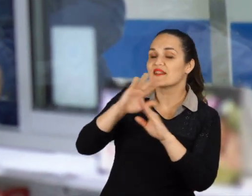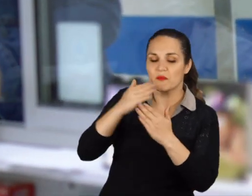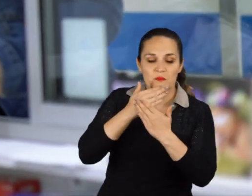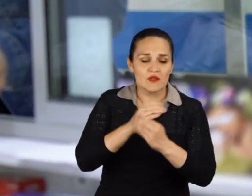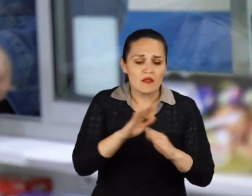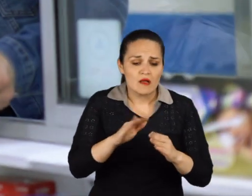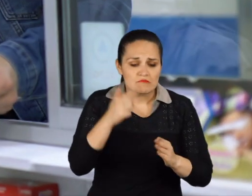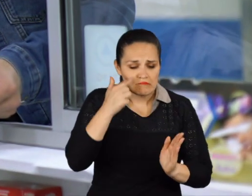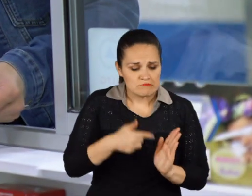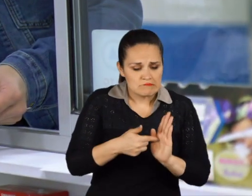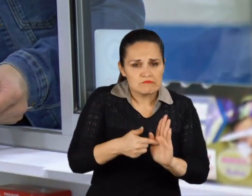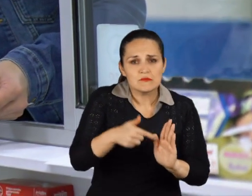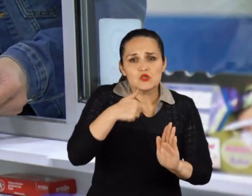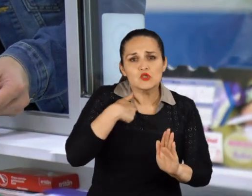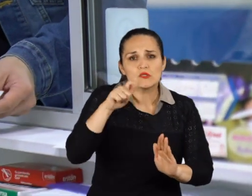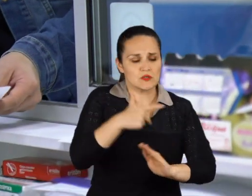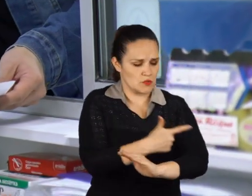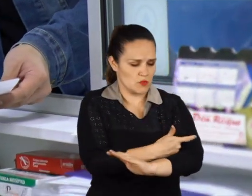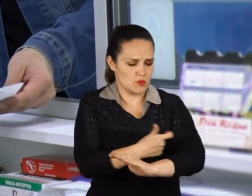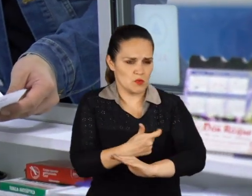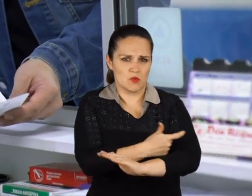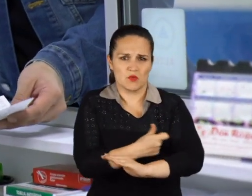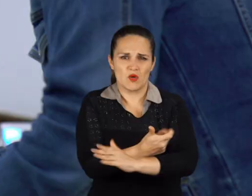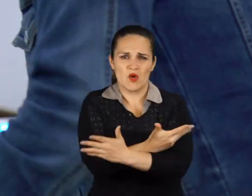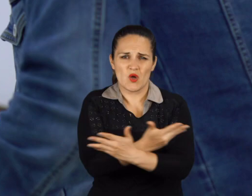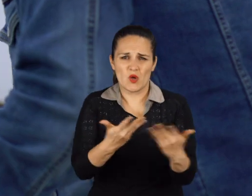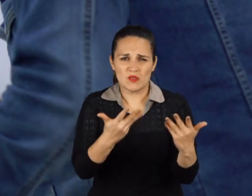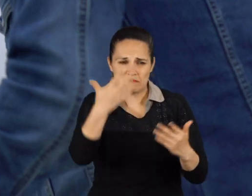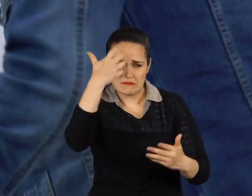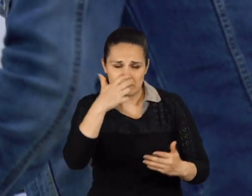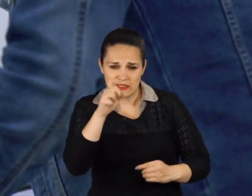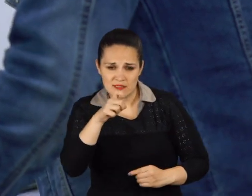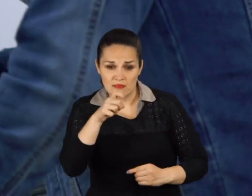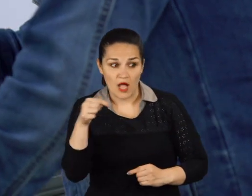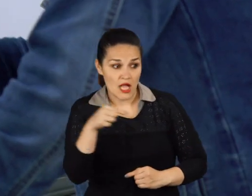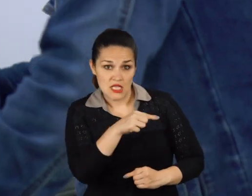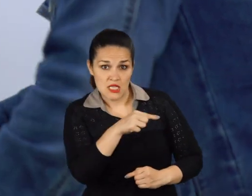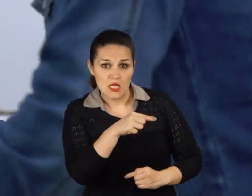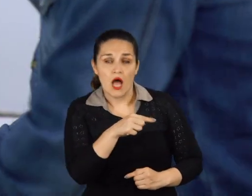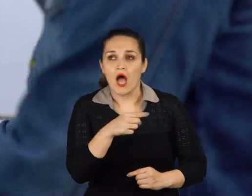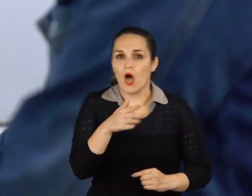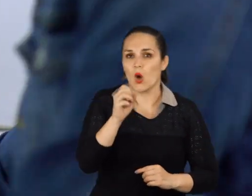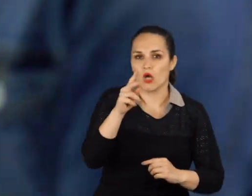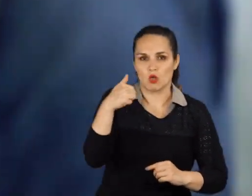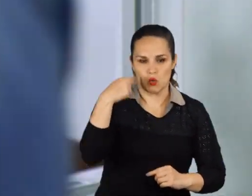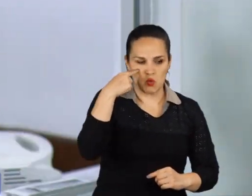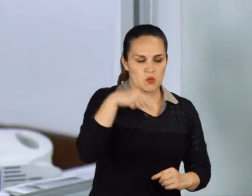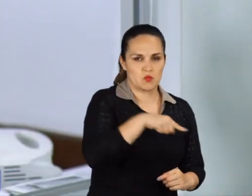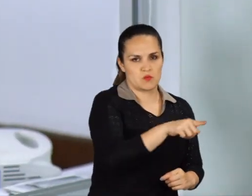Hola, buenos días. Tengo aquí para una tomita de unas pruebas. Y, ¿por acá?